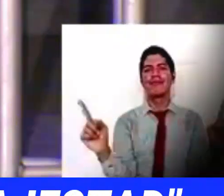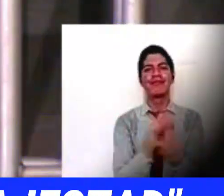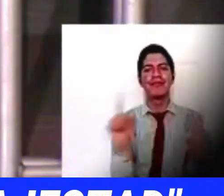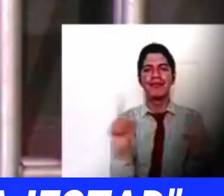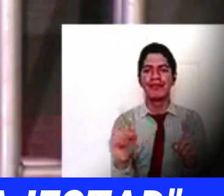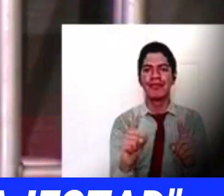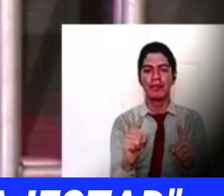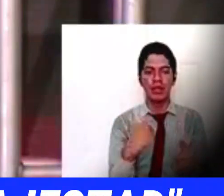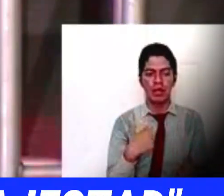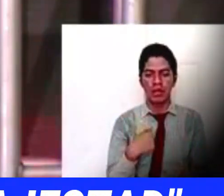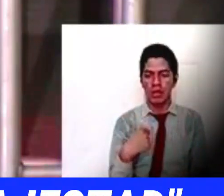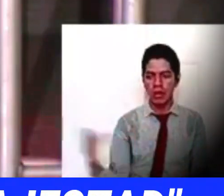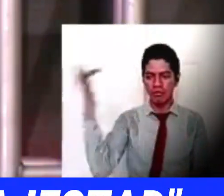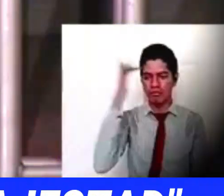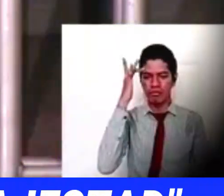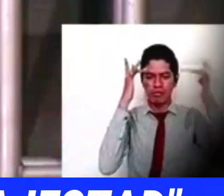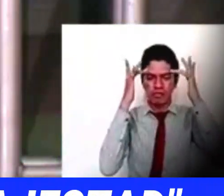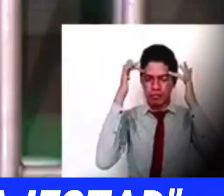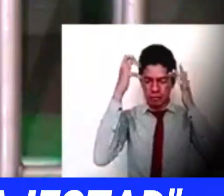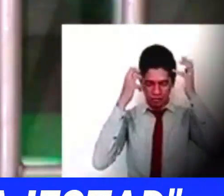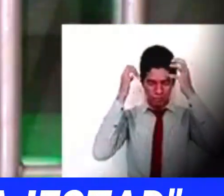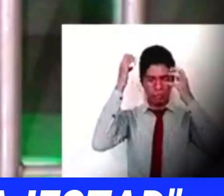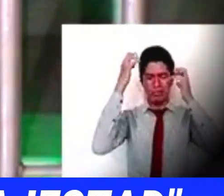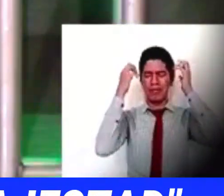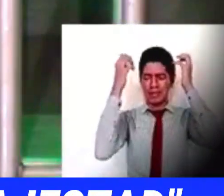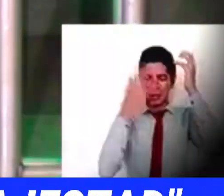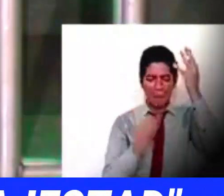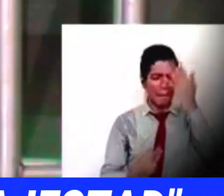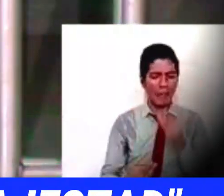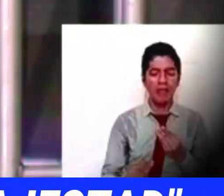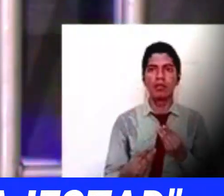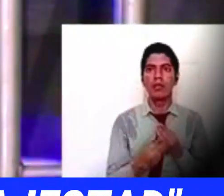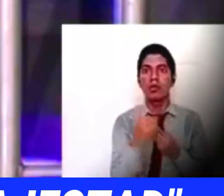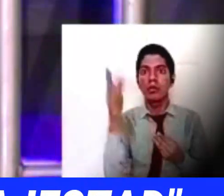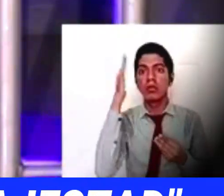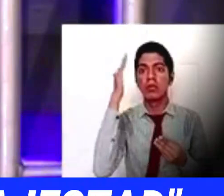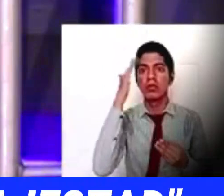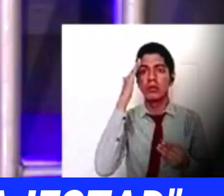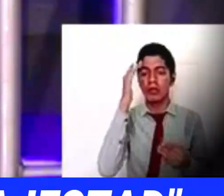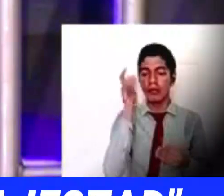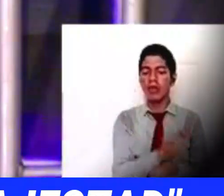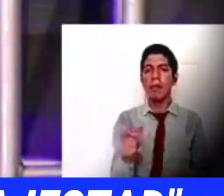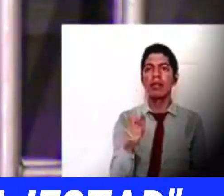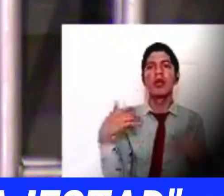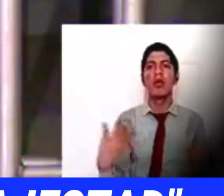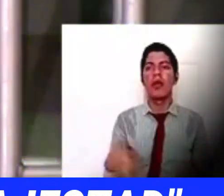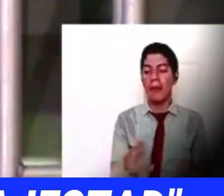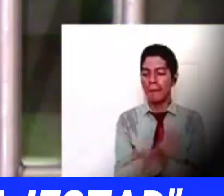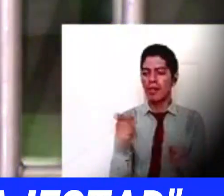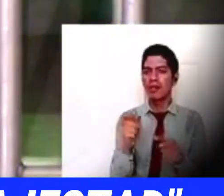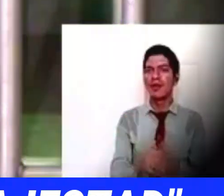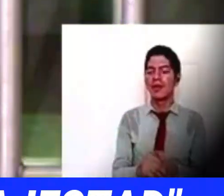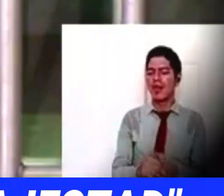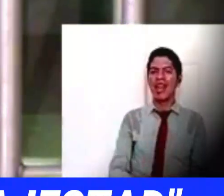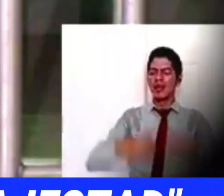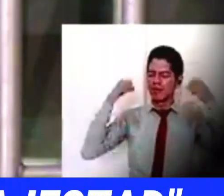han llegado. No se olvide que la gradería está llena de gente que nos respalda. En la gradería hay gente gritando: ánimo, ánimo, que